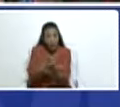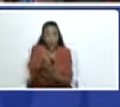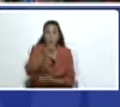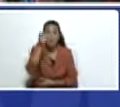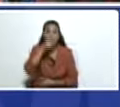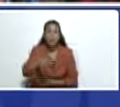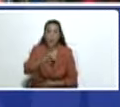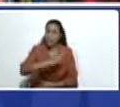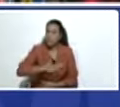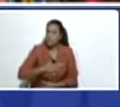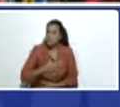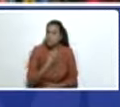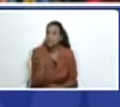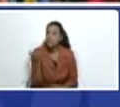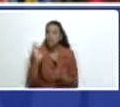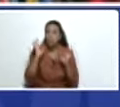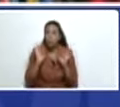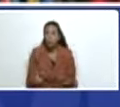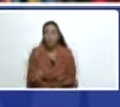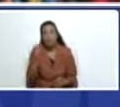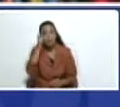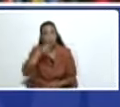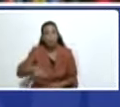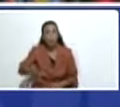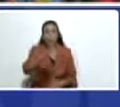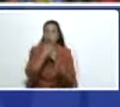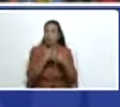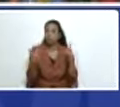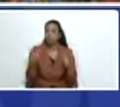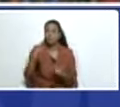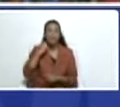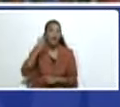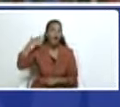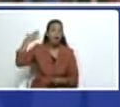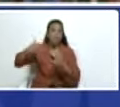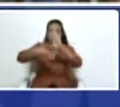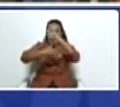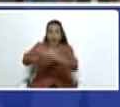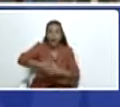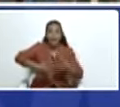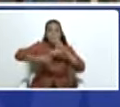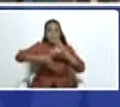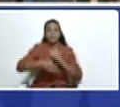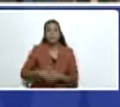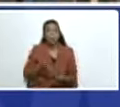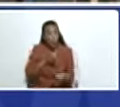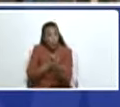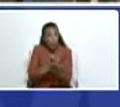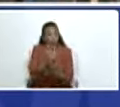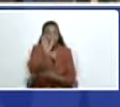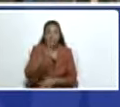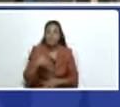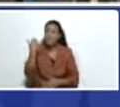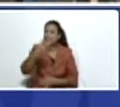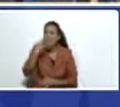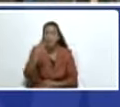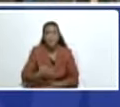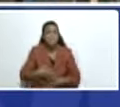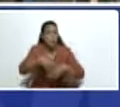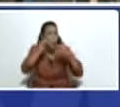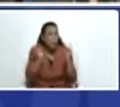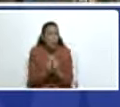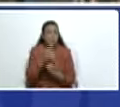pueblo que es el pueblo de los libertadores de América. Nuestro camino es la batalla constante, permanente,